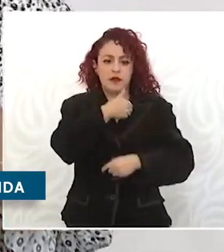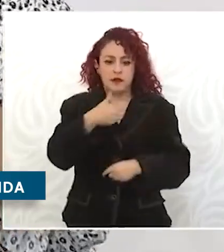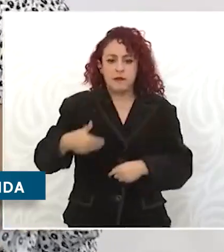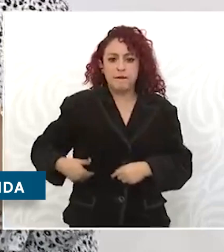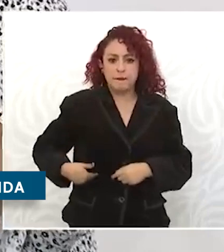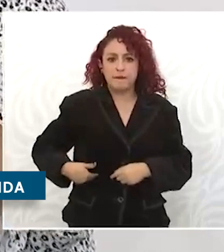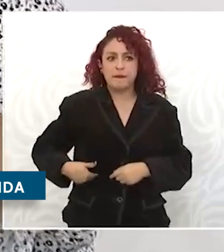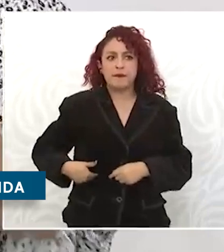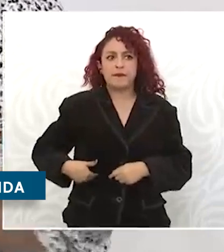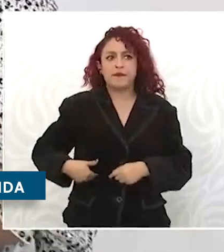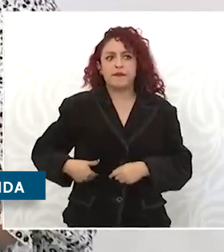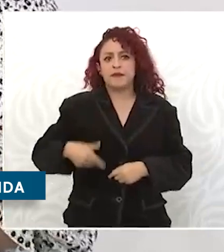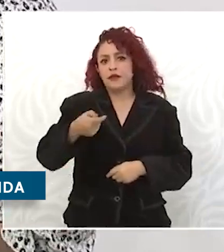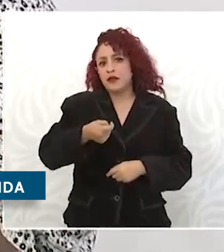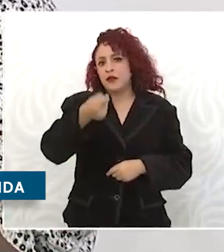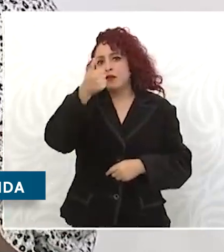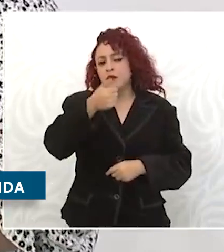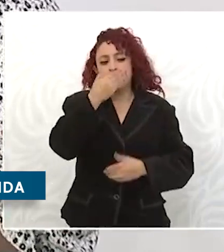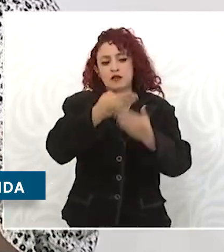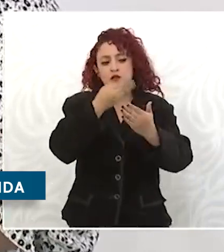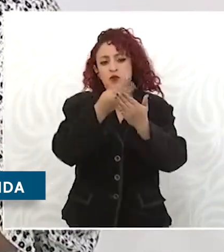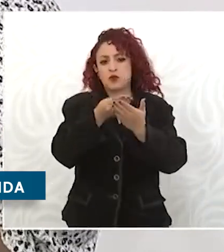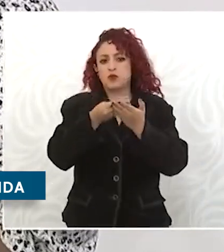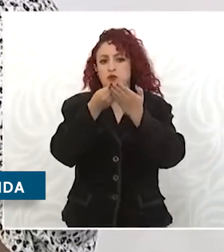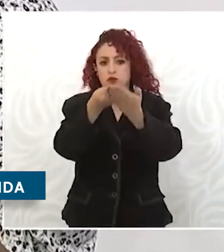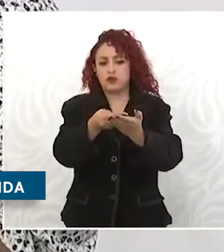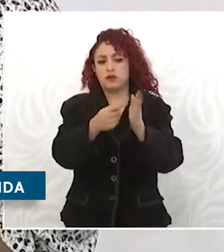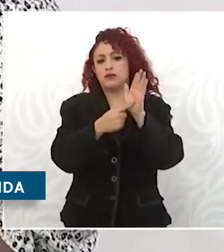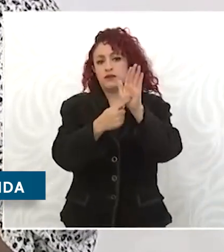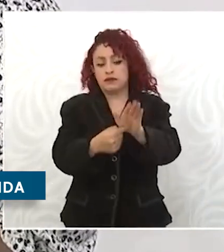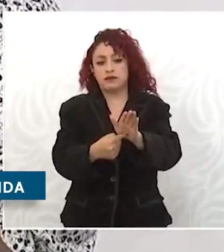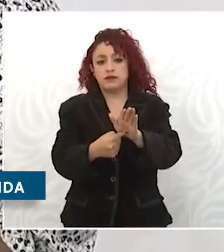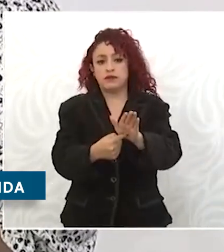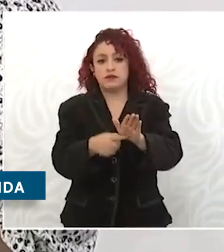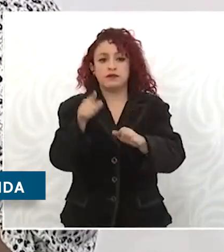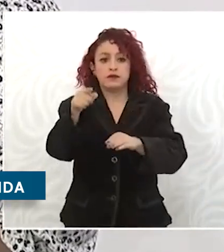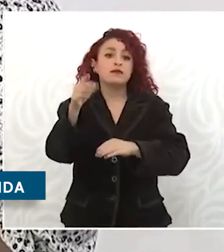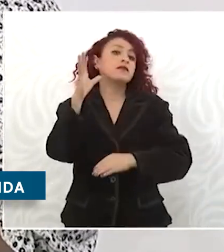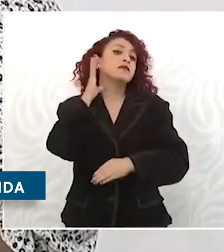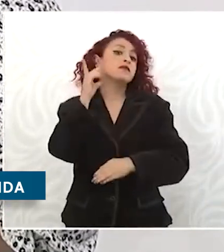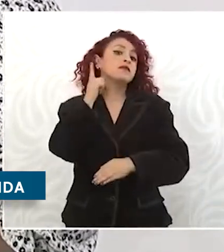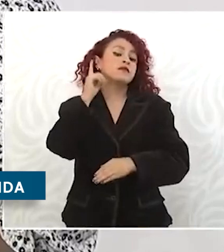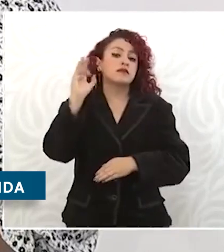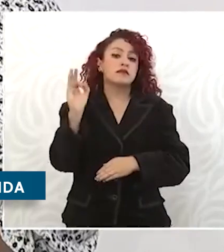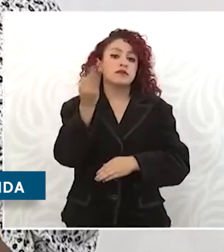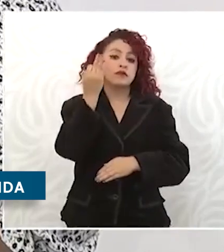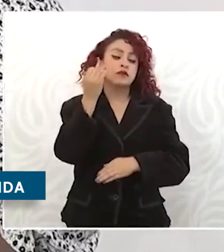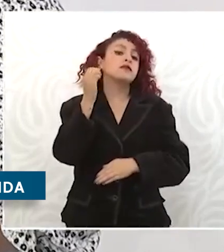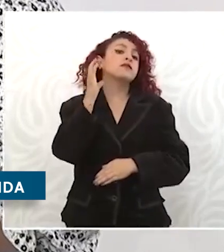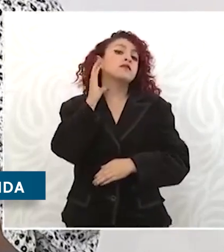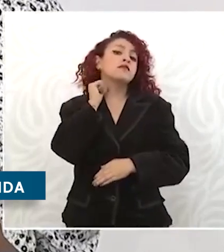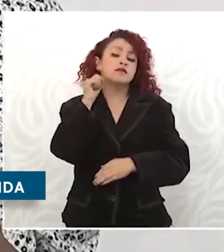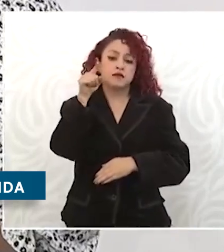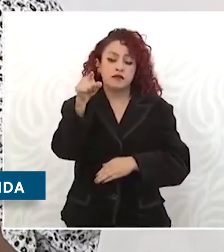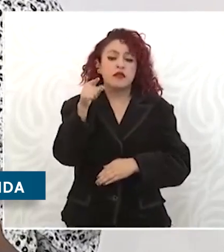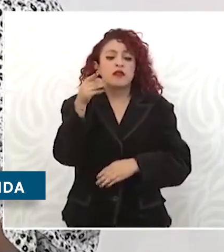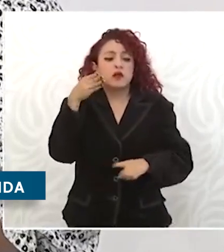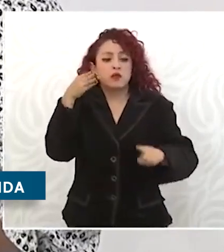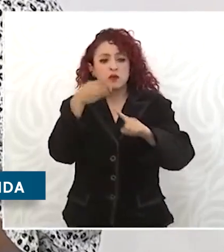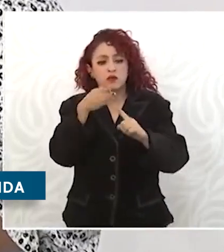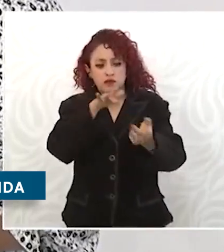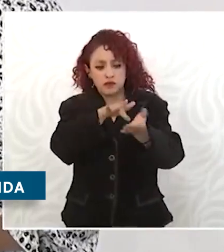incluye también una iniciativa de atención médica domiciliaria donde más de 20,000 médicos visitarán a adultos mayores y personas con